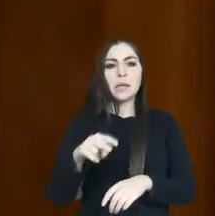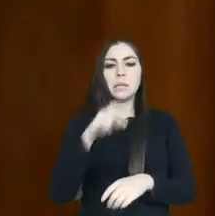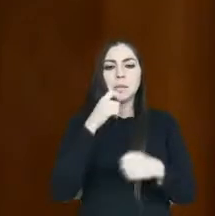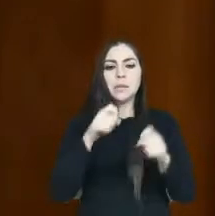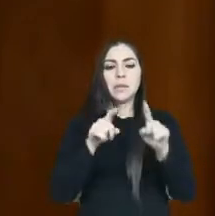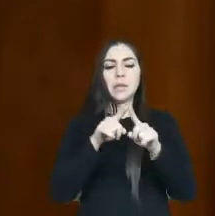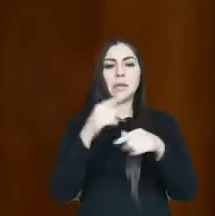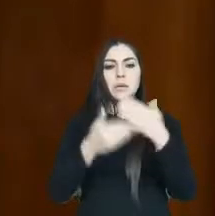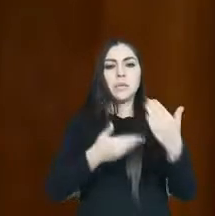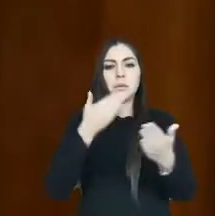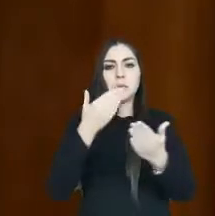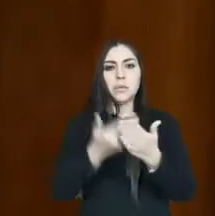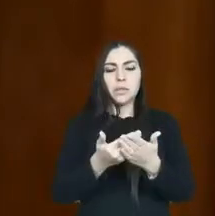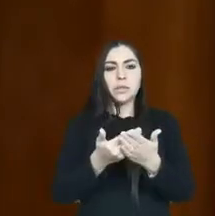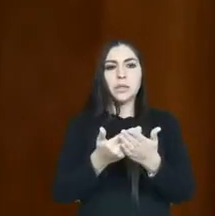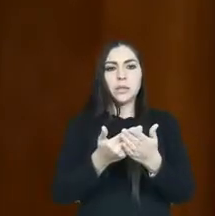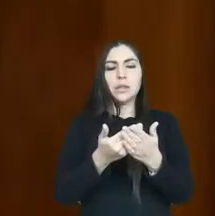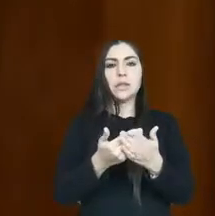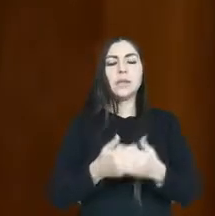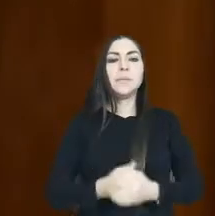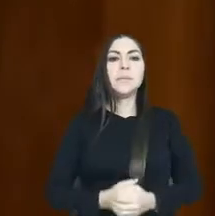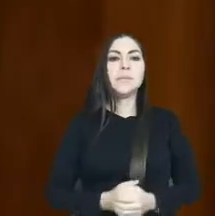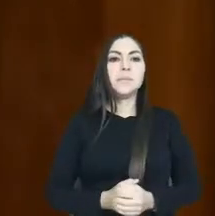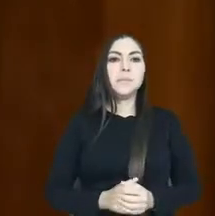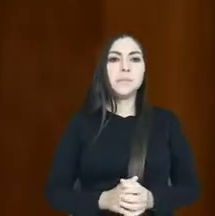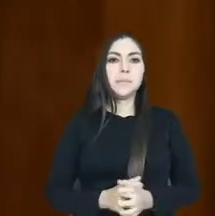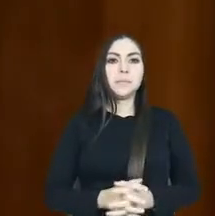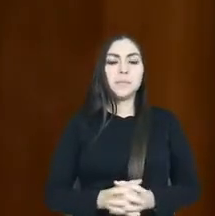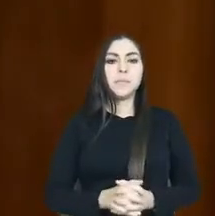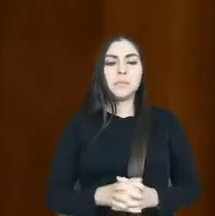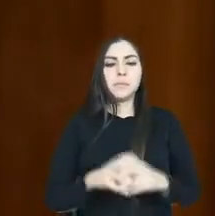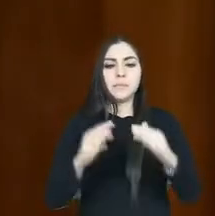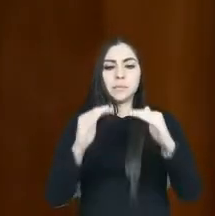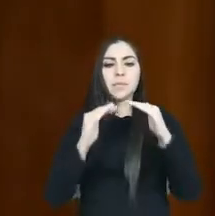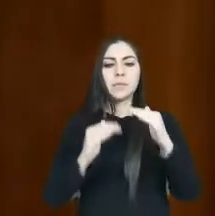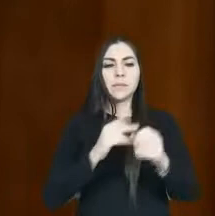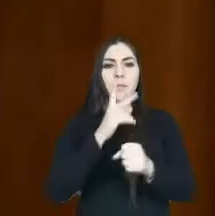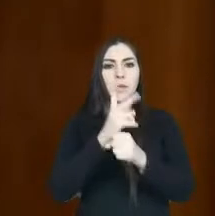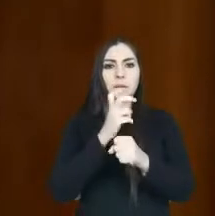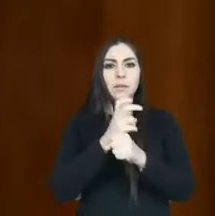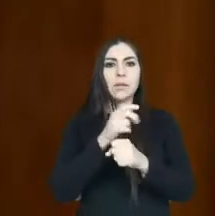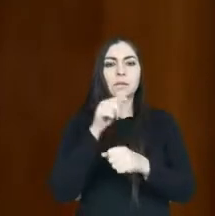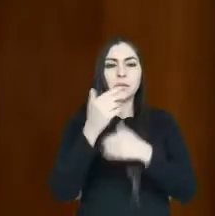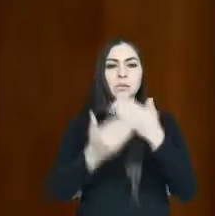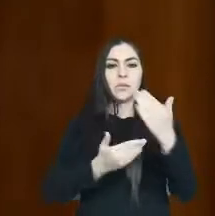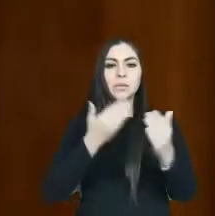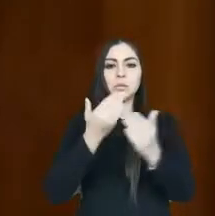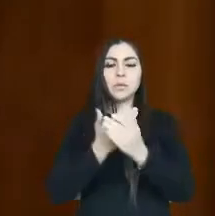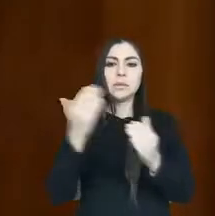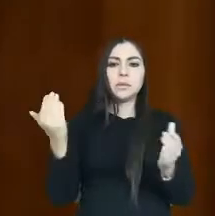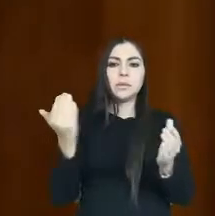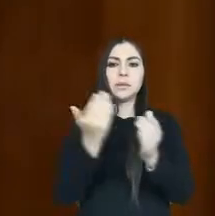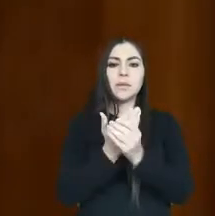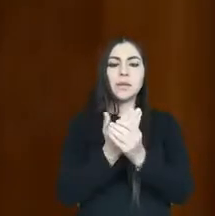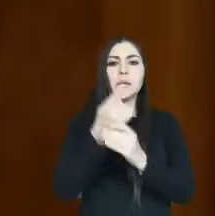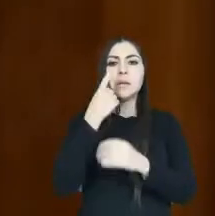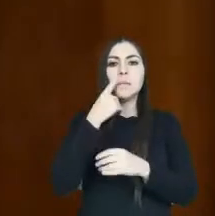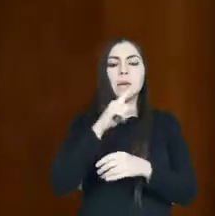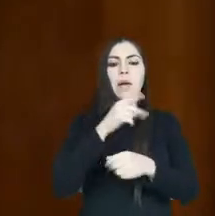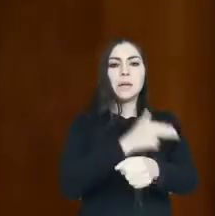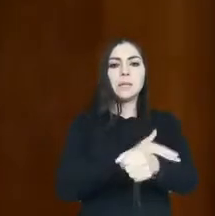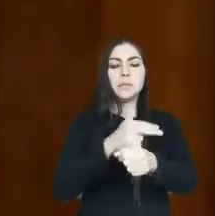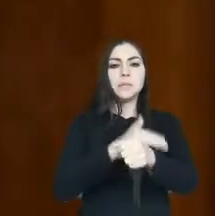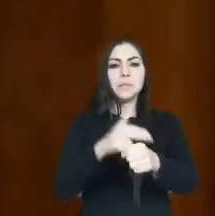presente dictamen y proyecto de decreto correspondiente. Segundo, se adjunta el proyecto de decreto para los efectos